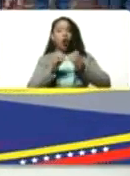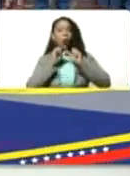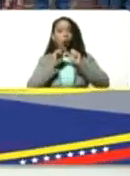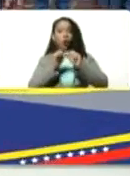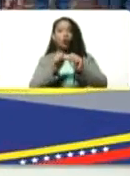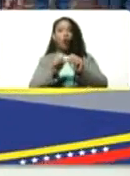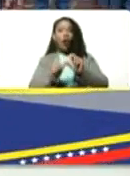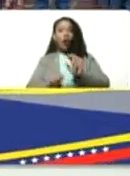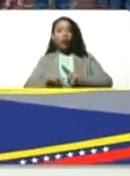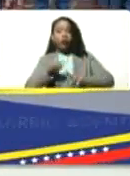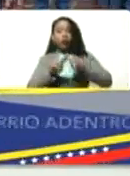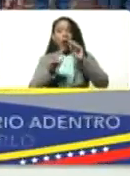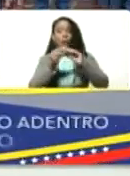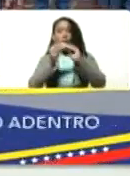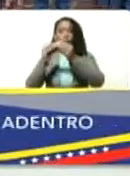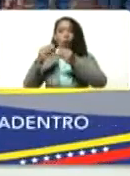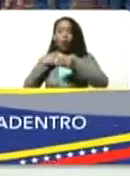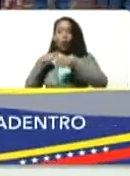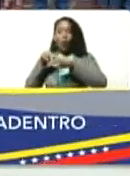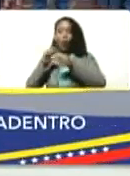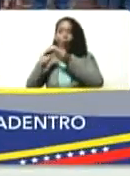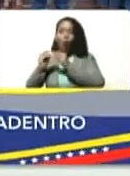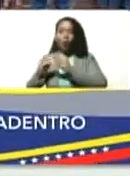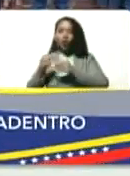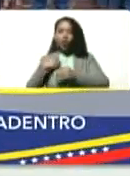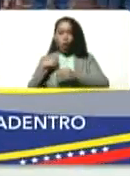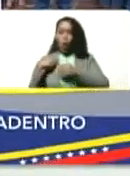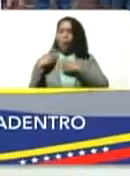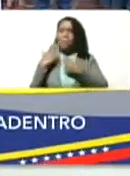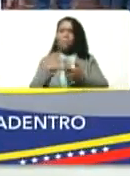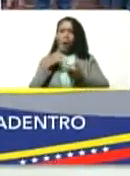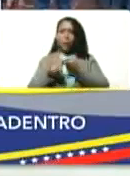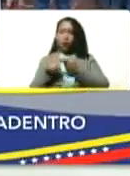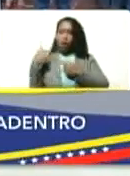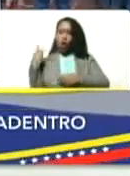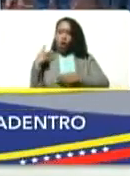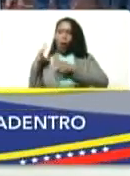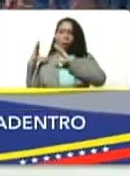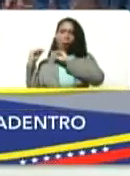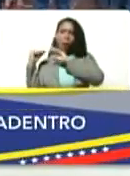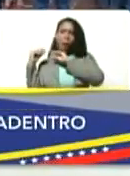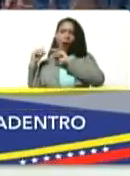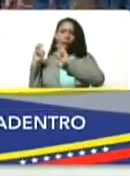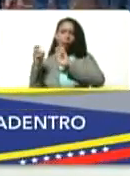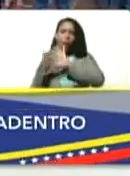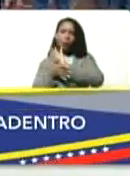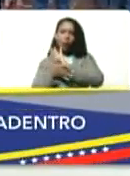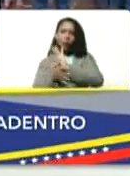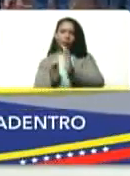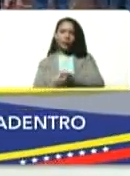continuar, mantener. Yo venía hablando con Silvia ahorita, precisamente de este tema, Silita.